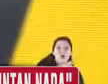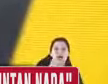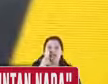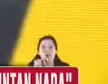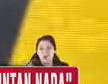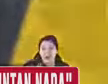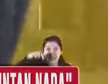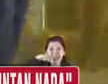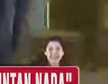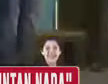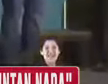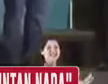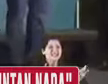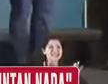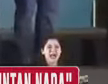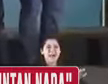sepan